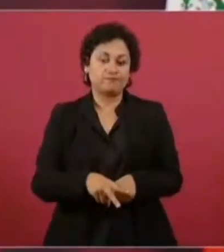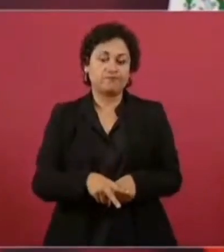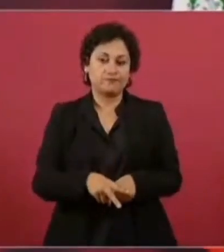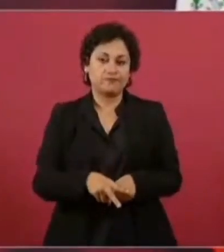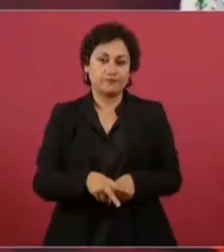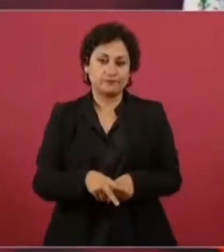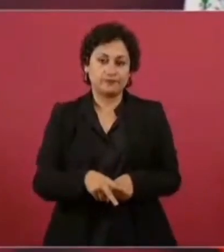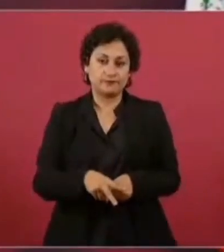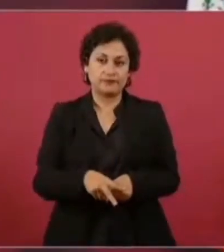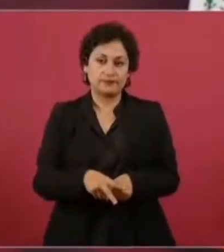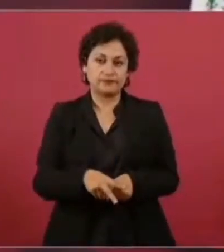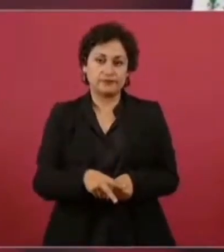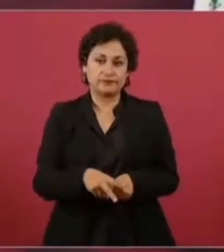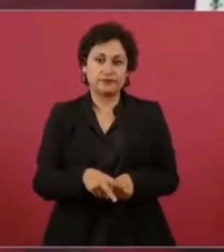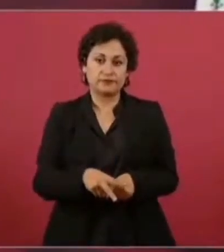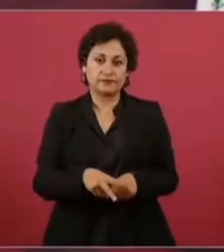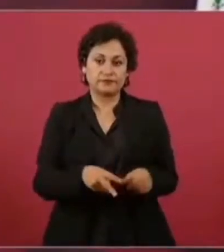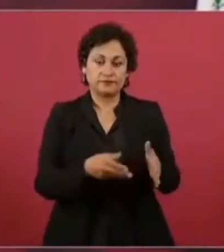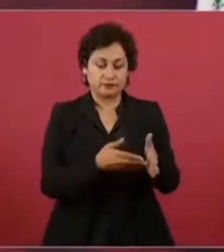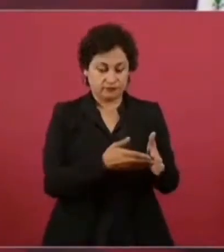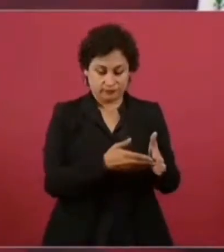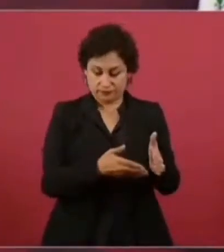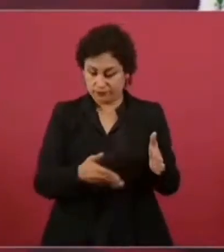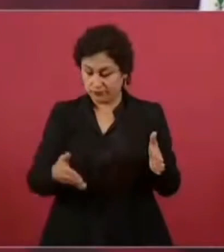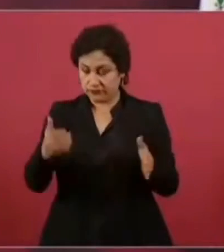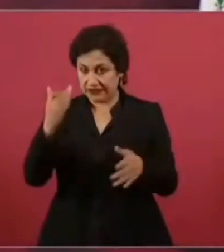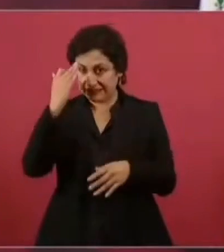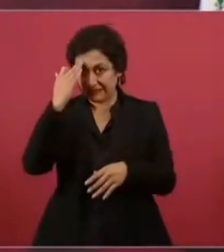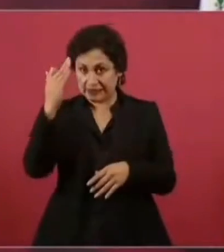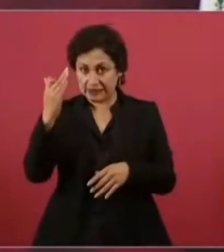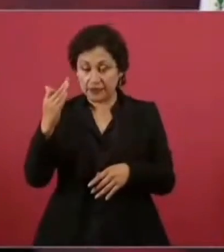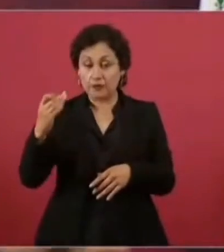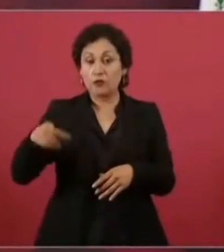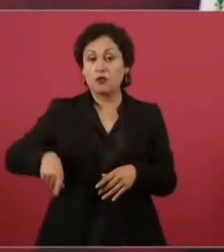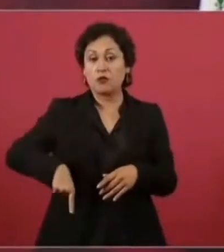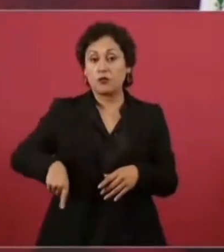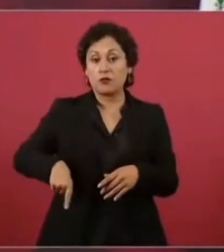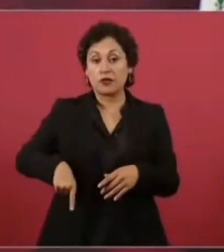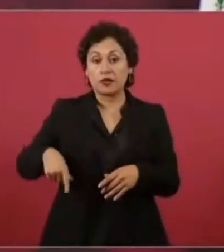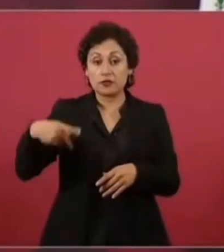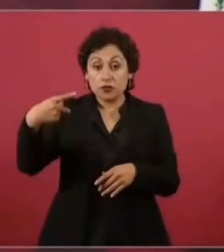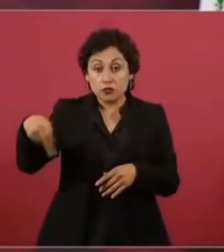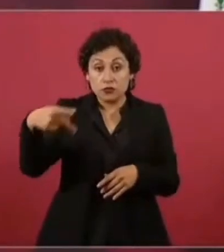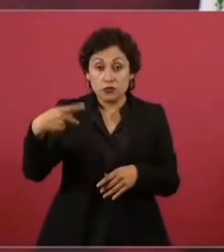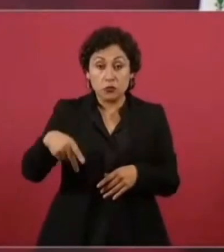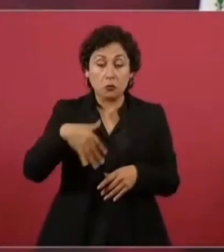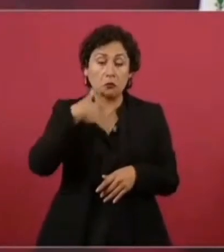ese en el cual hubo más corrupción